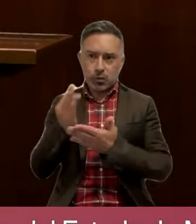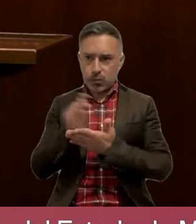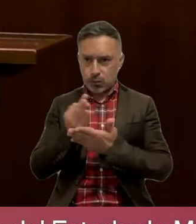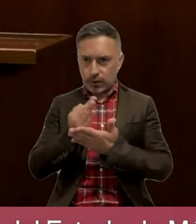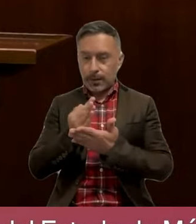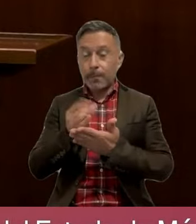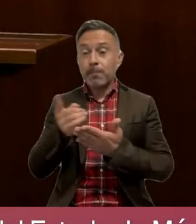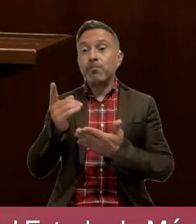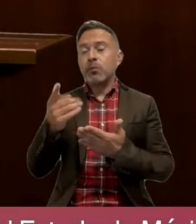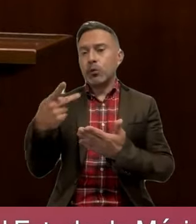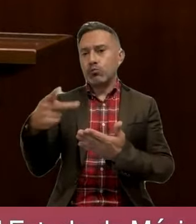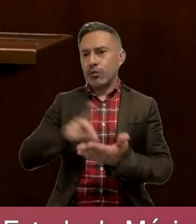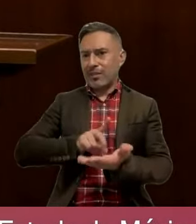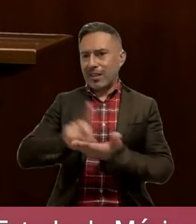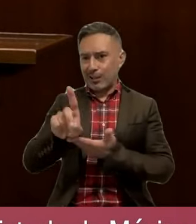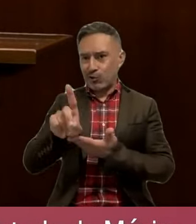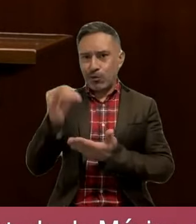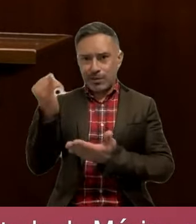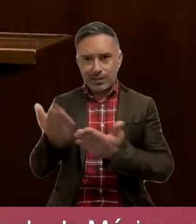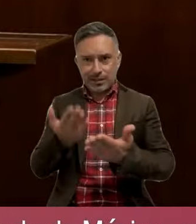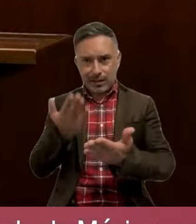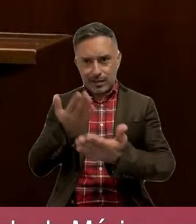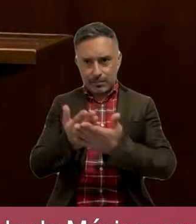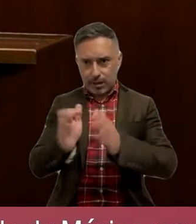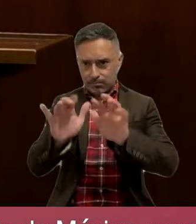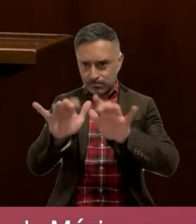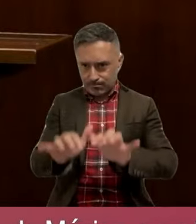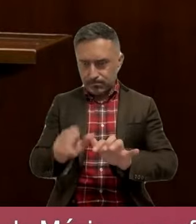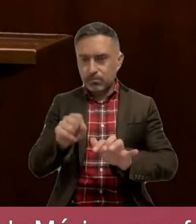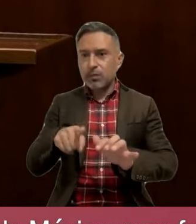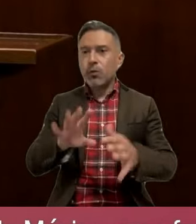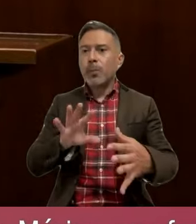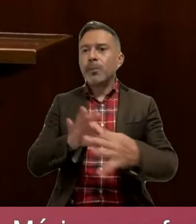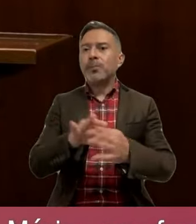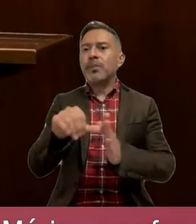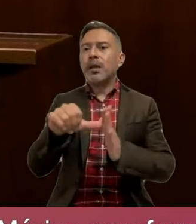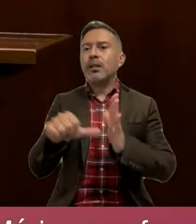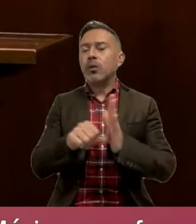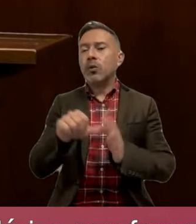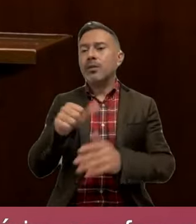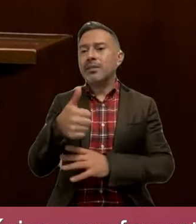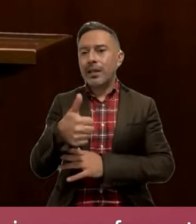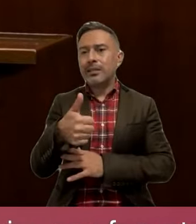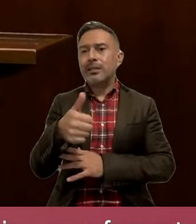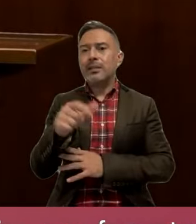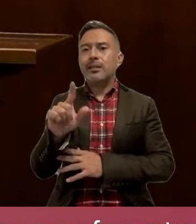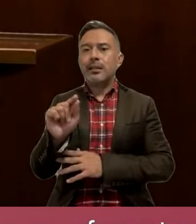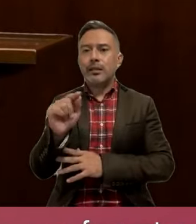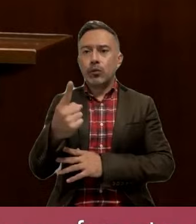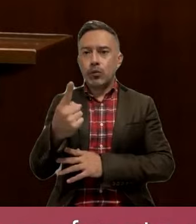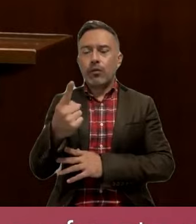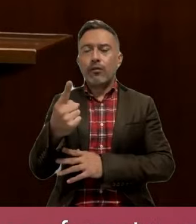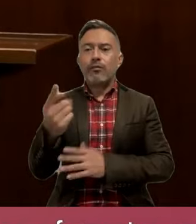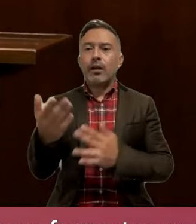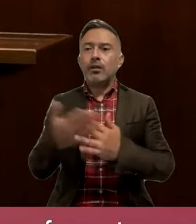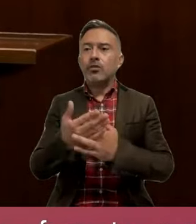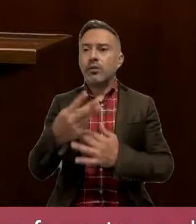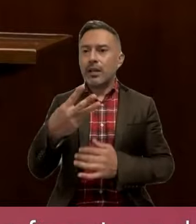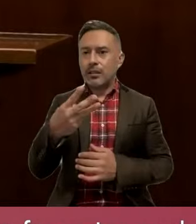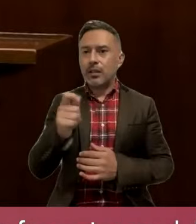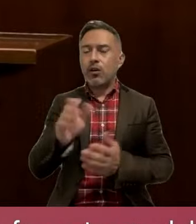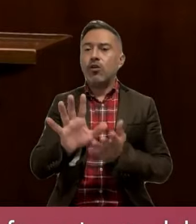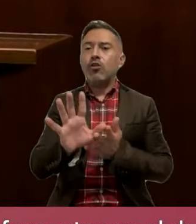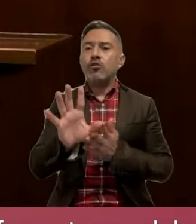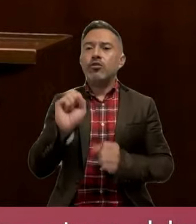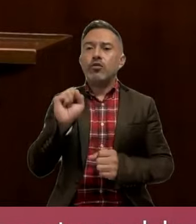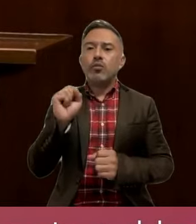de iniciativa legislativa y de conformidad con lo señalado en los artículos 6, 71, fracción 3 de la Constitución Política